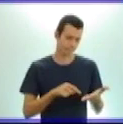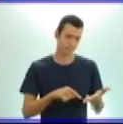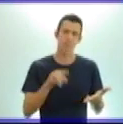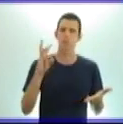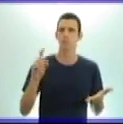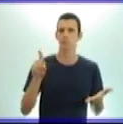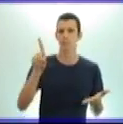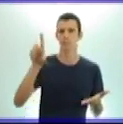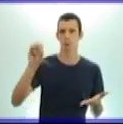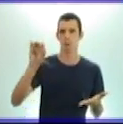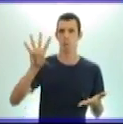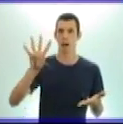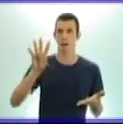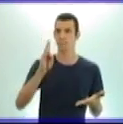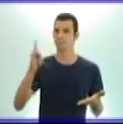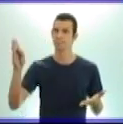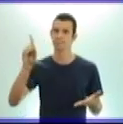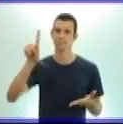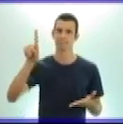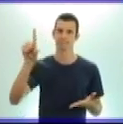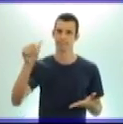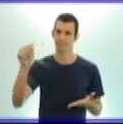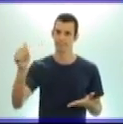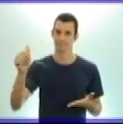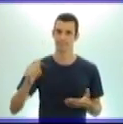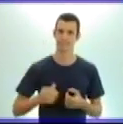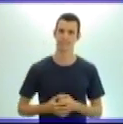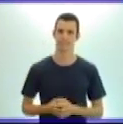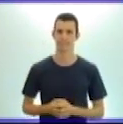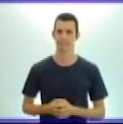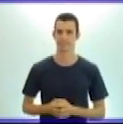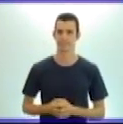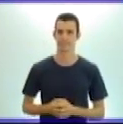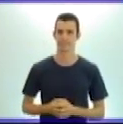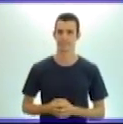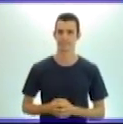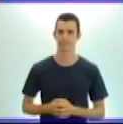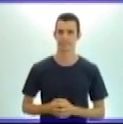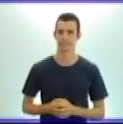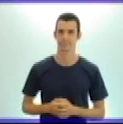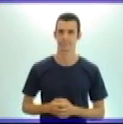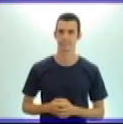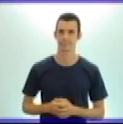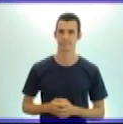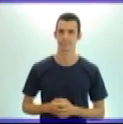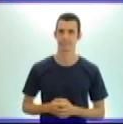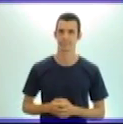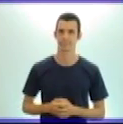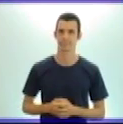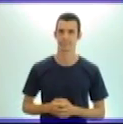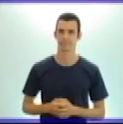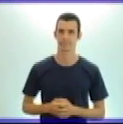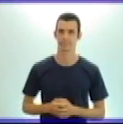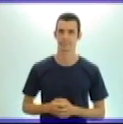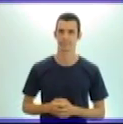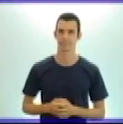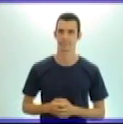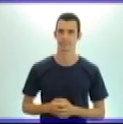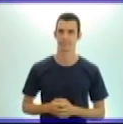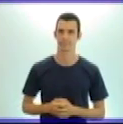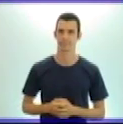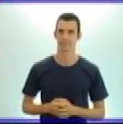104 a la 110. Pero los alumnos que estudian en los centros experimentales